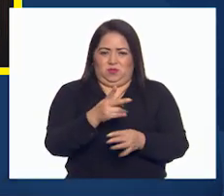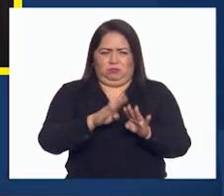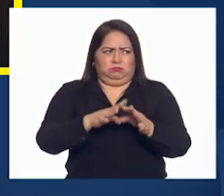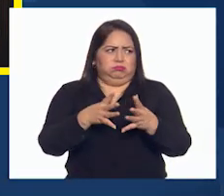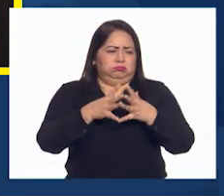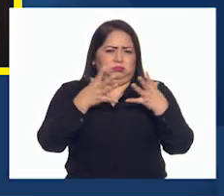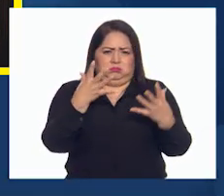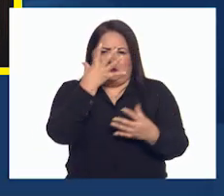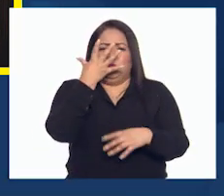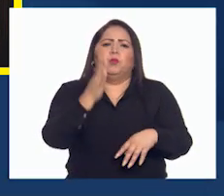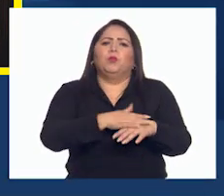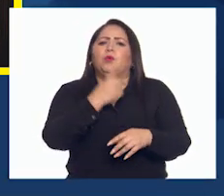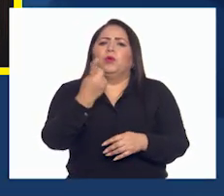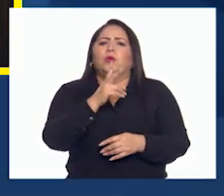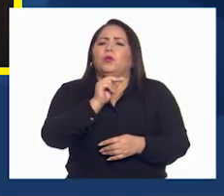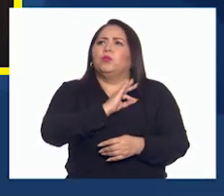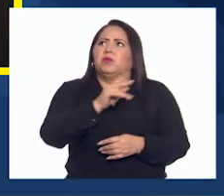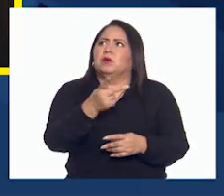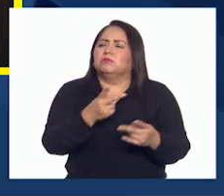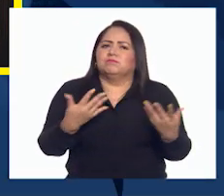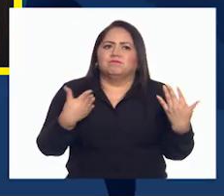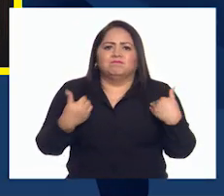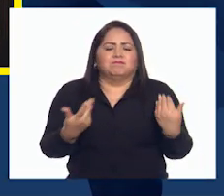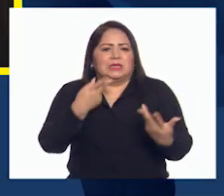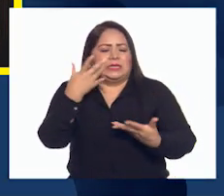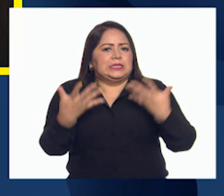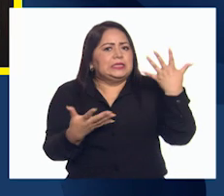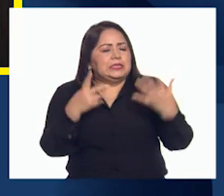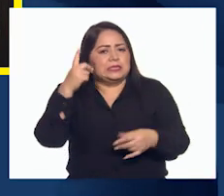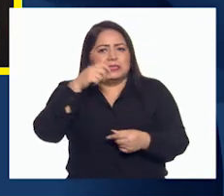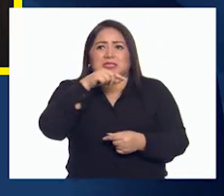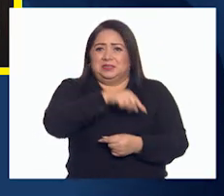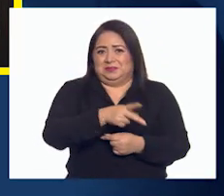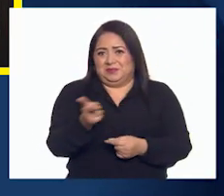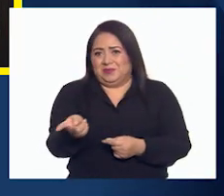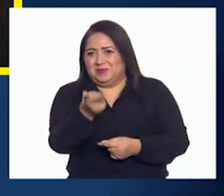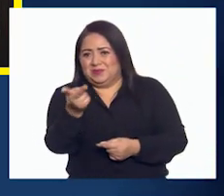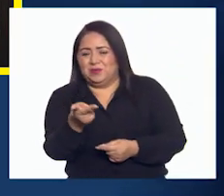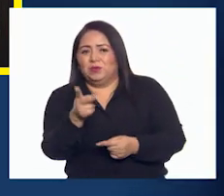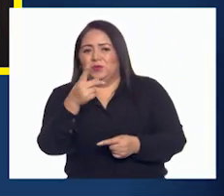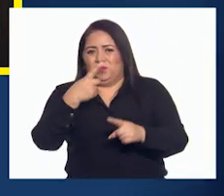gran pena porque no podían entenderse. Ellos para preguntar a los